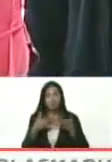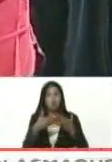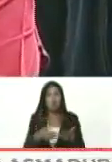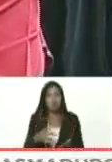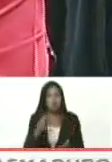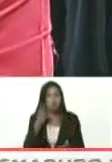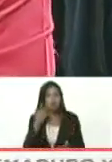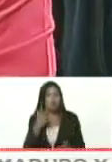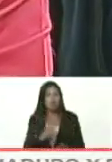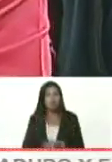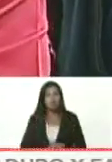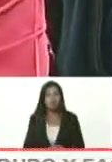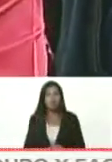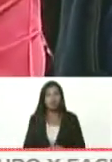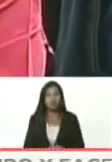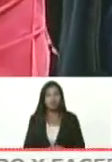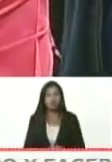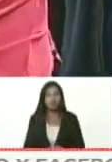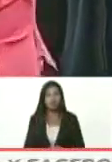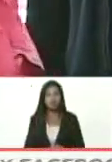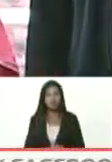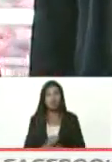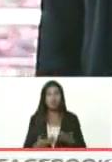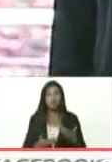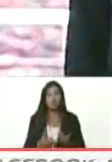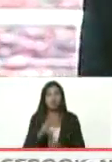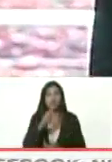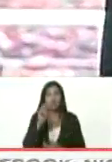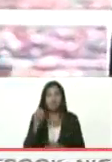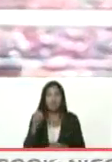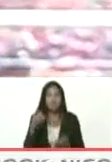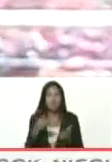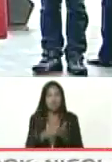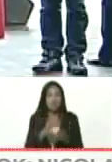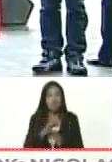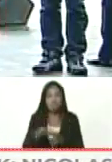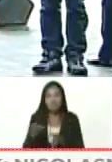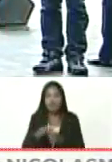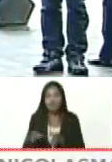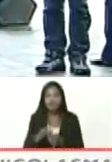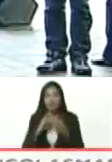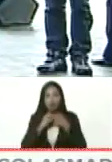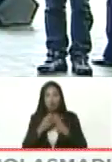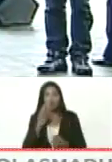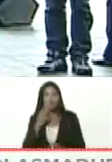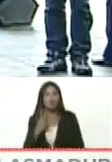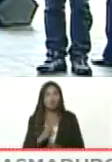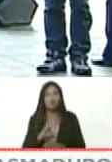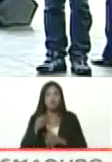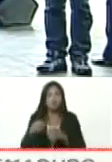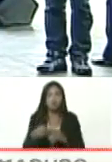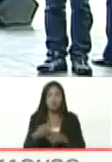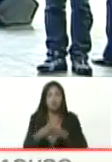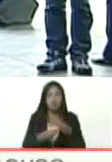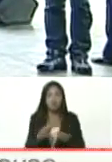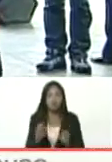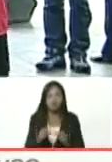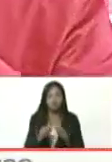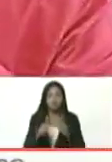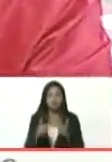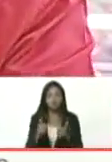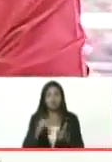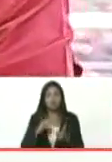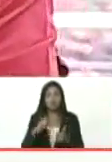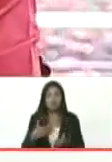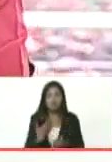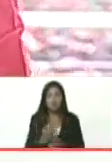ejemplo, les doy 30.000 petros, Aristóbulo. Y cuando ellos lo vayan a hacer efectivo,